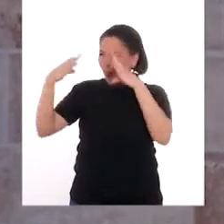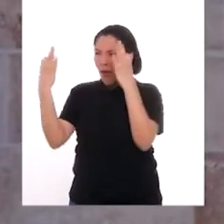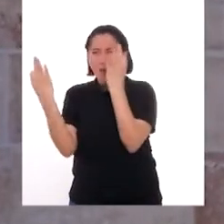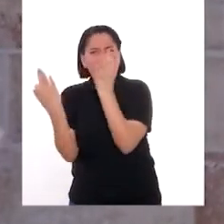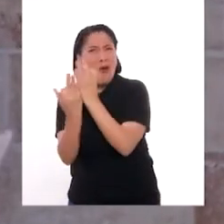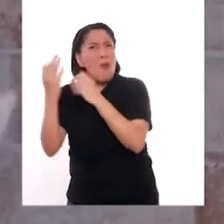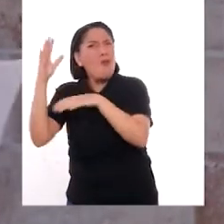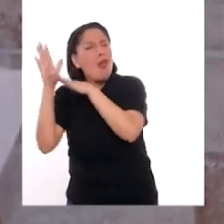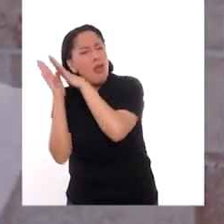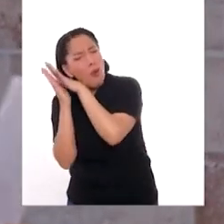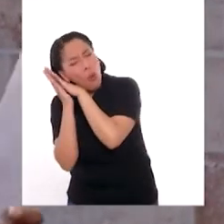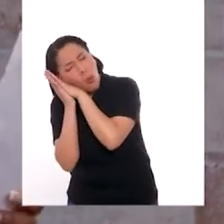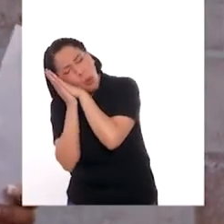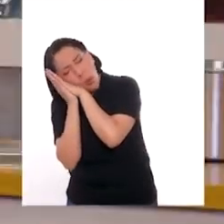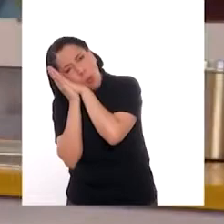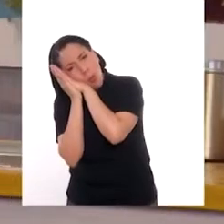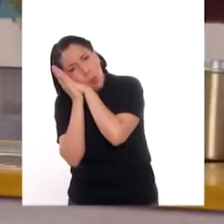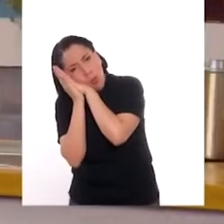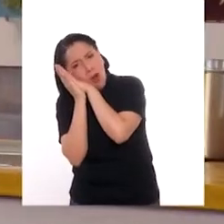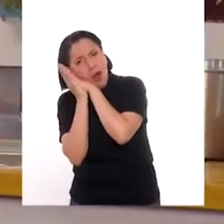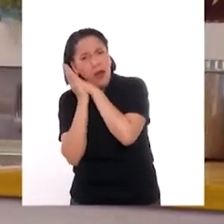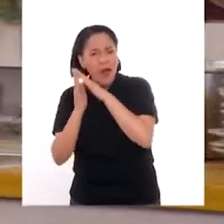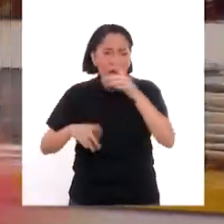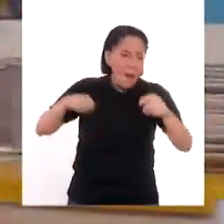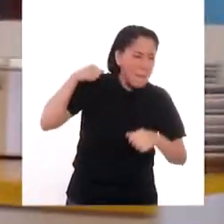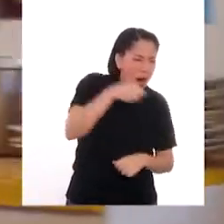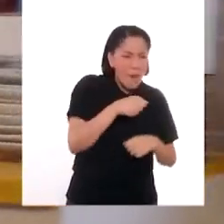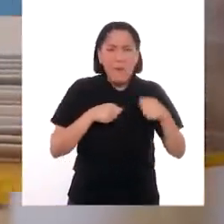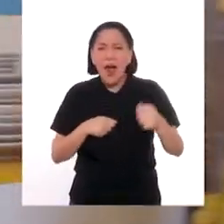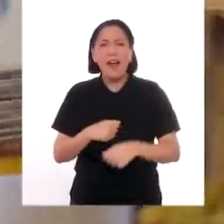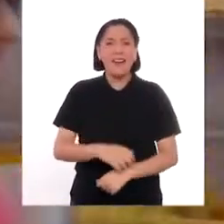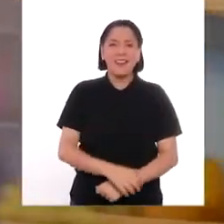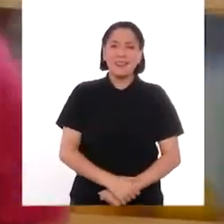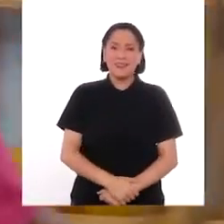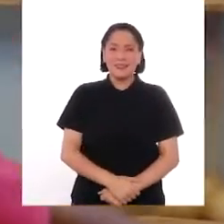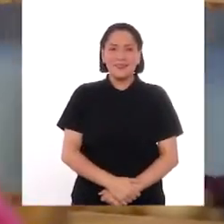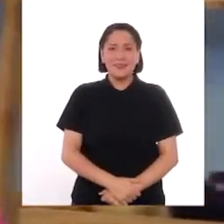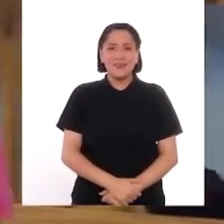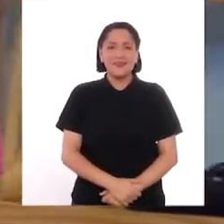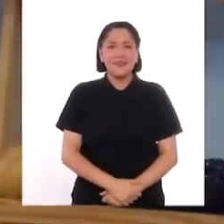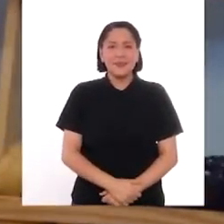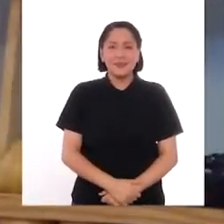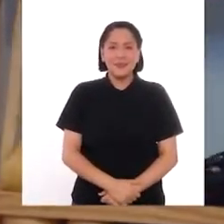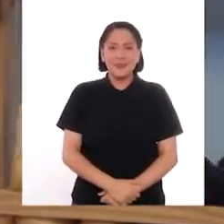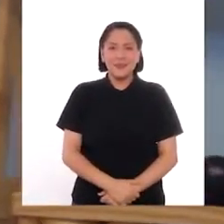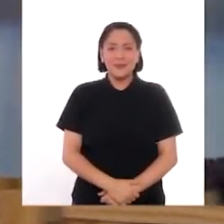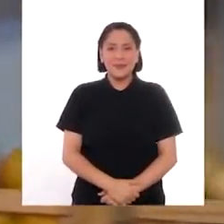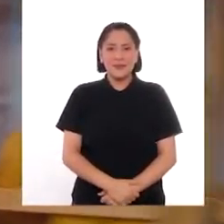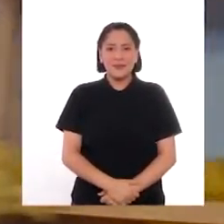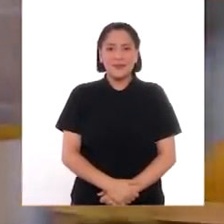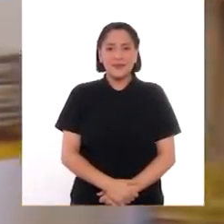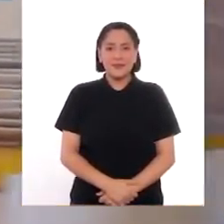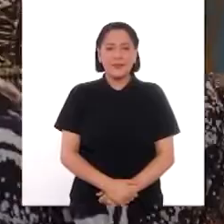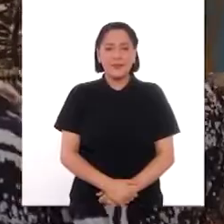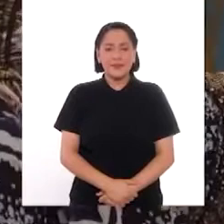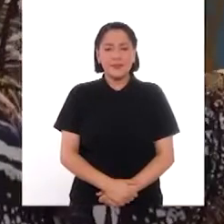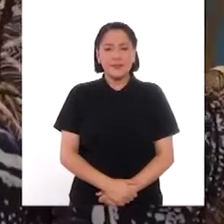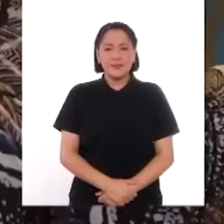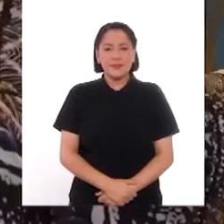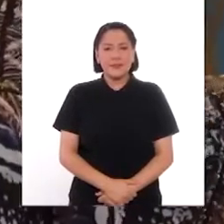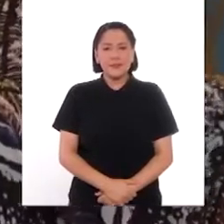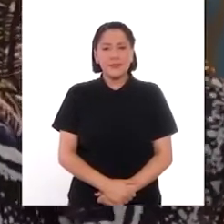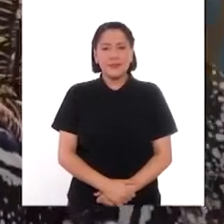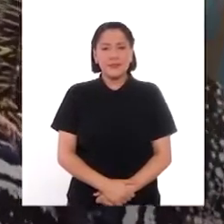familia estaba durmiendo. ¡Hey! ¡Pa! ¡Pa! ¡Hey! ¡Pa!